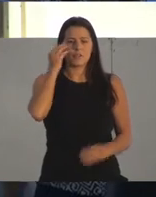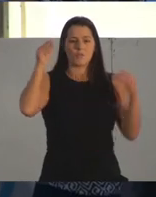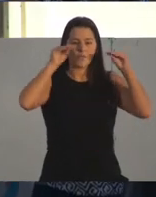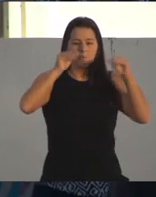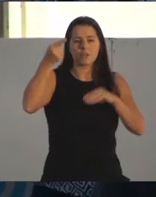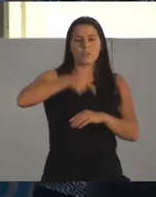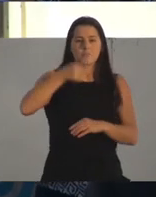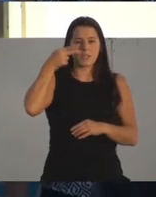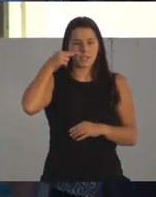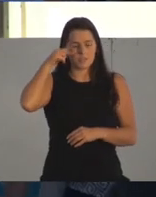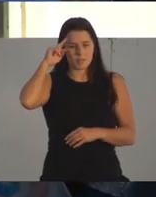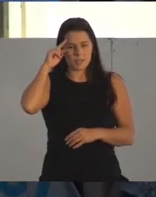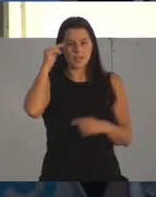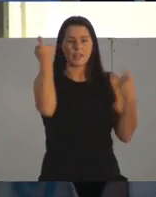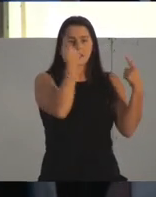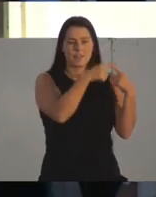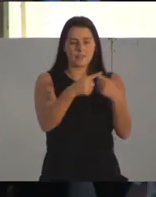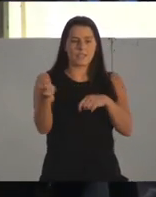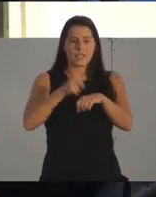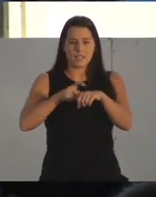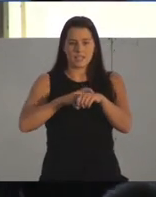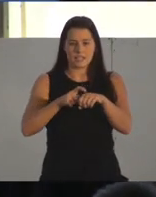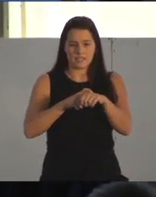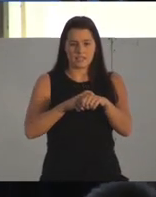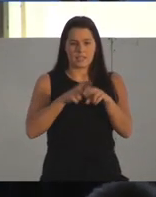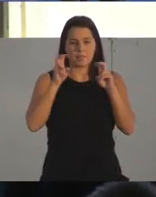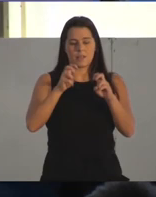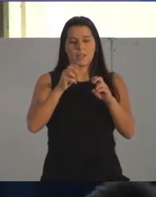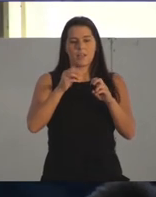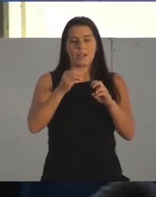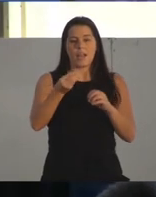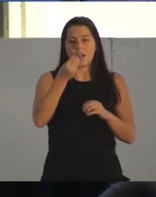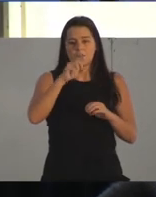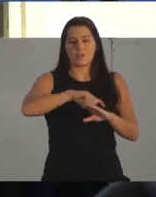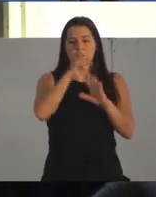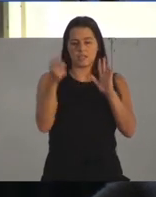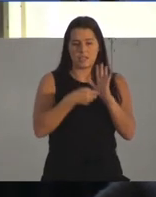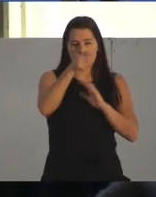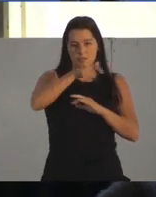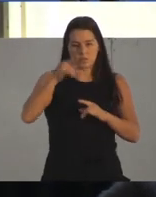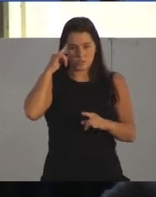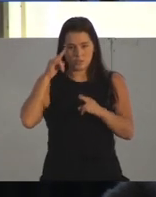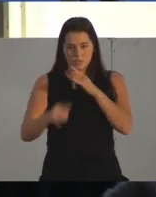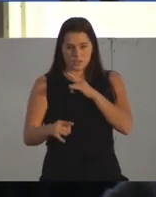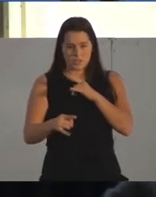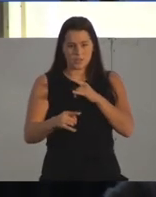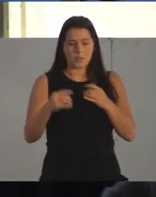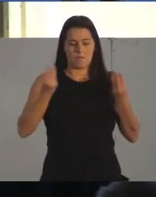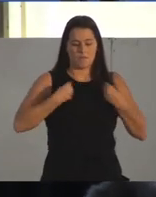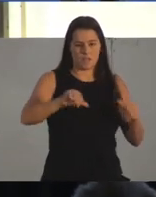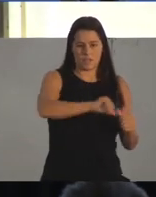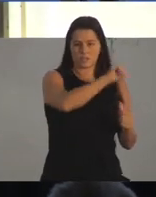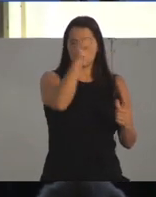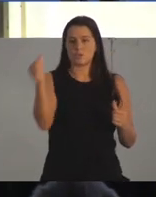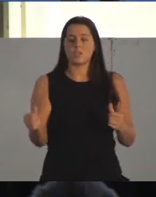experiencia en los distintos aspectos que implica el apoyo integral a las personas con parálisis cerebral durante todo su ciclo vital.